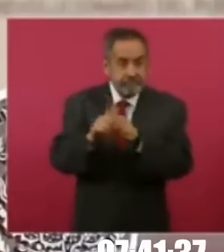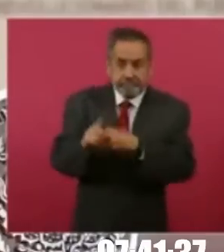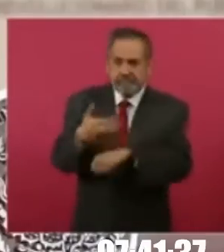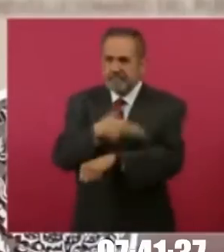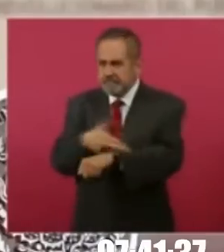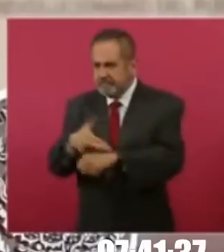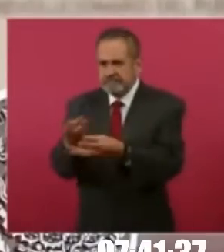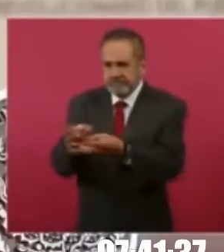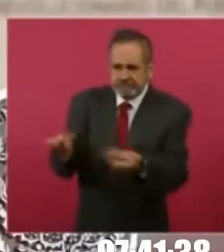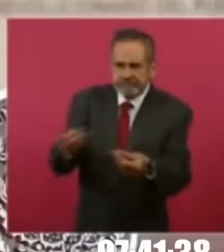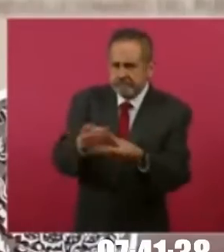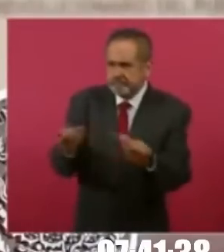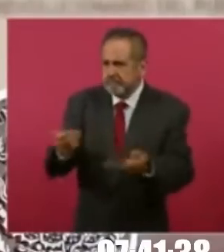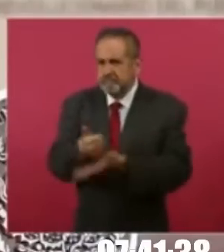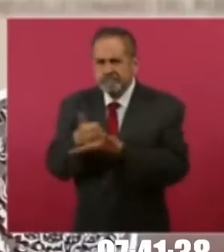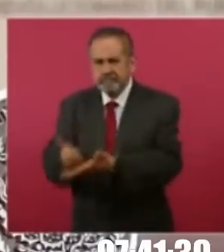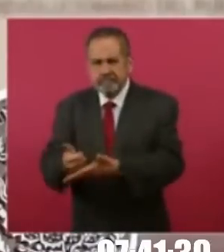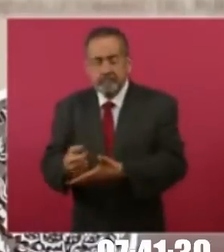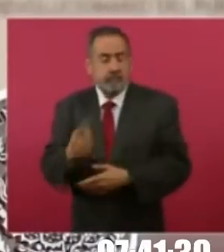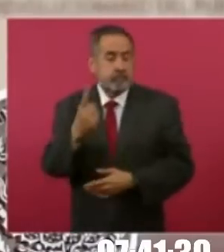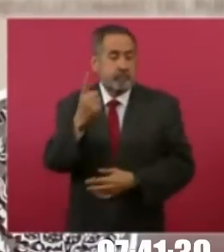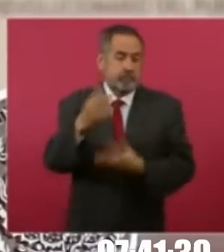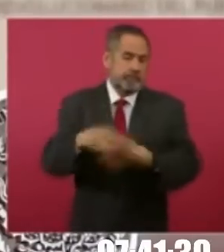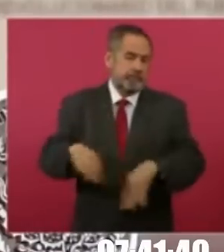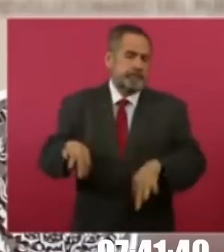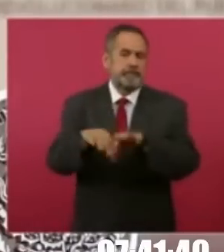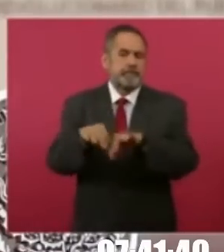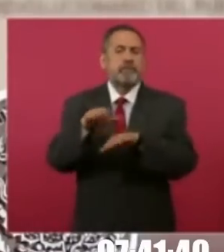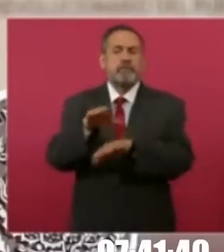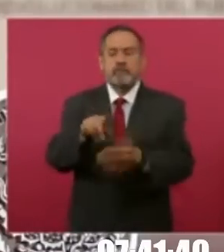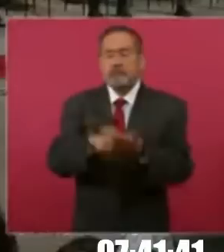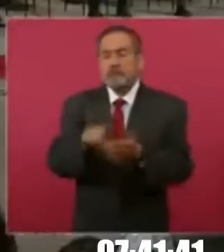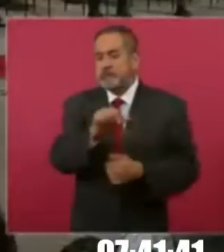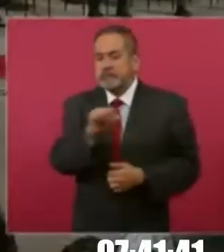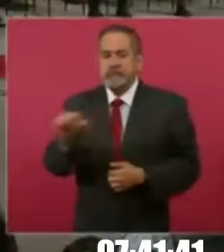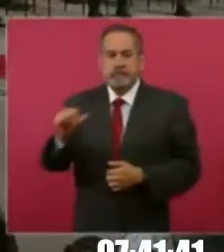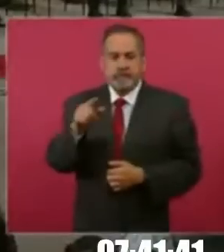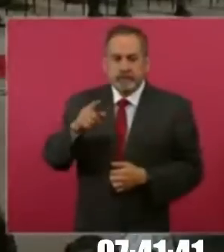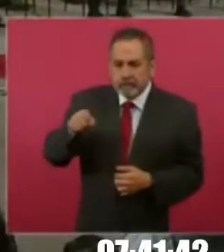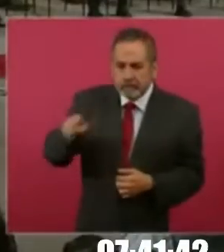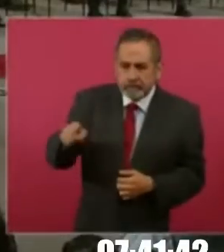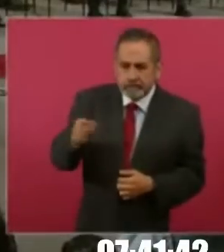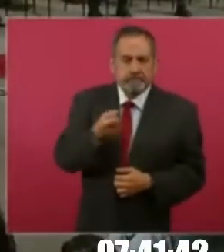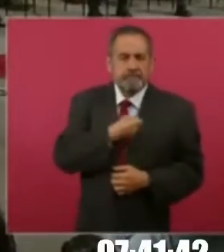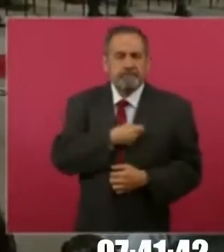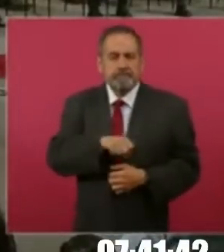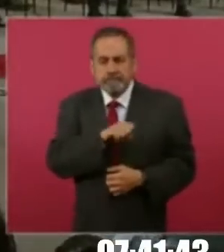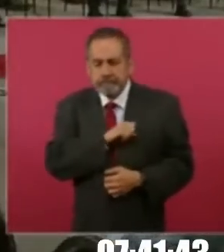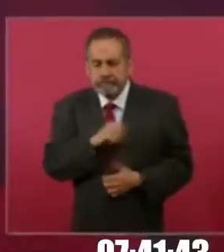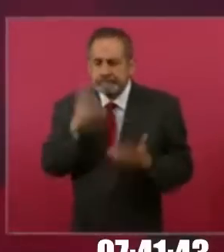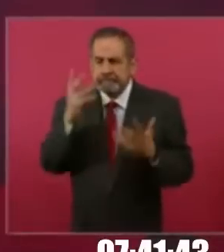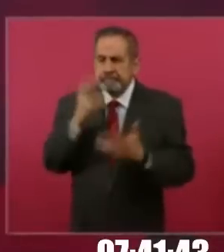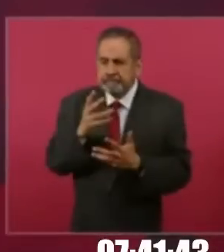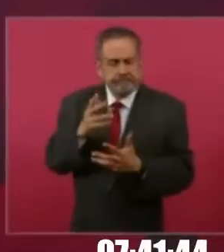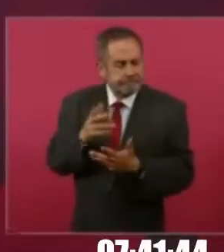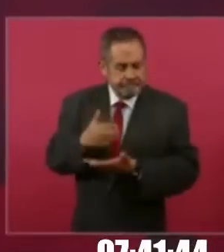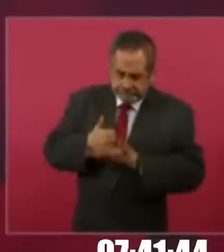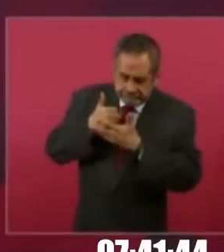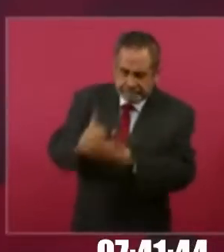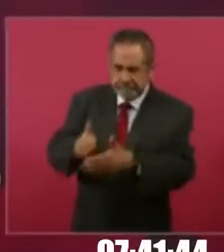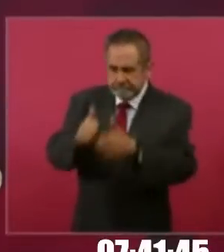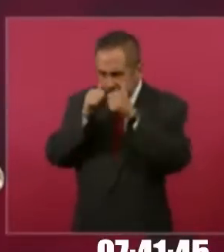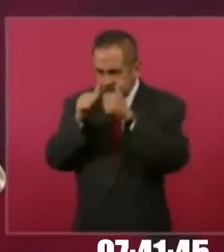la gente y no hay problema más sensible que los que tienen que ver con mantener recuperar o perder la salud con